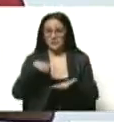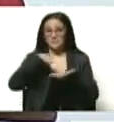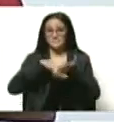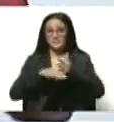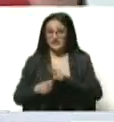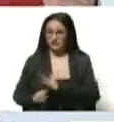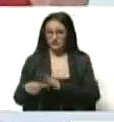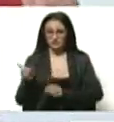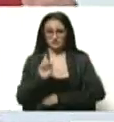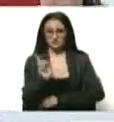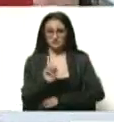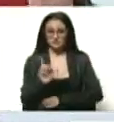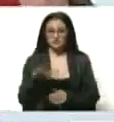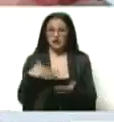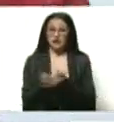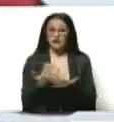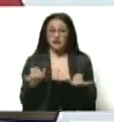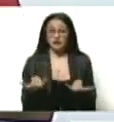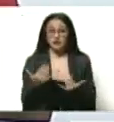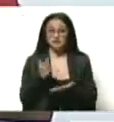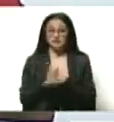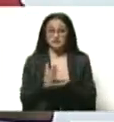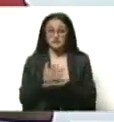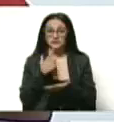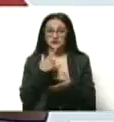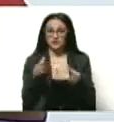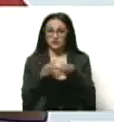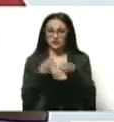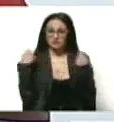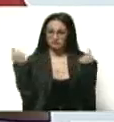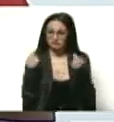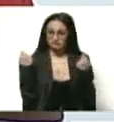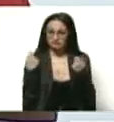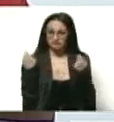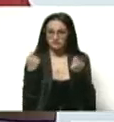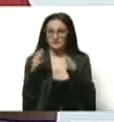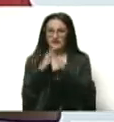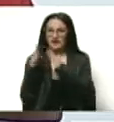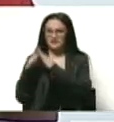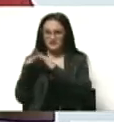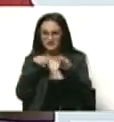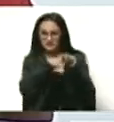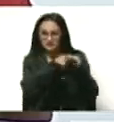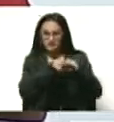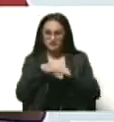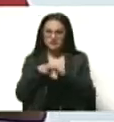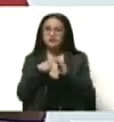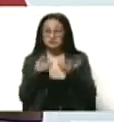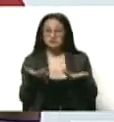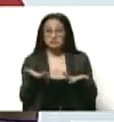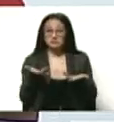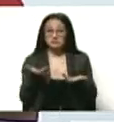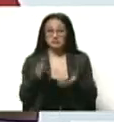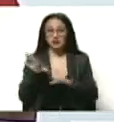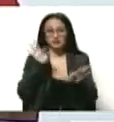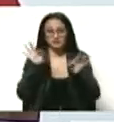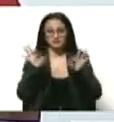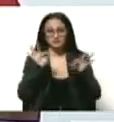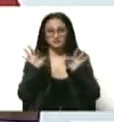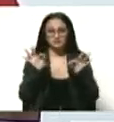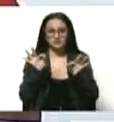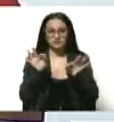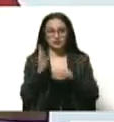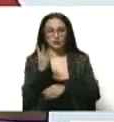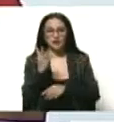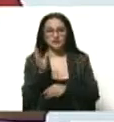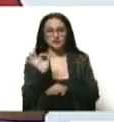La propaganda hasta ahora siempre me ha dicho que era colectiva. El casa por casa va a servir para que, bueno, se van a elegir, en vez de